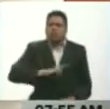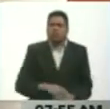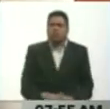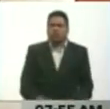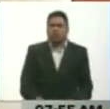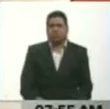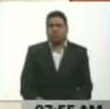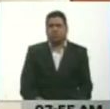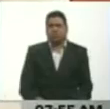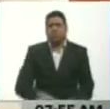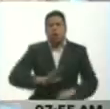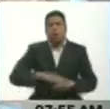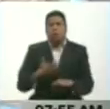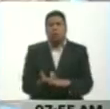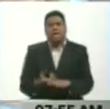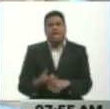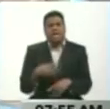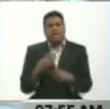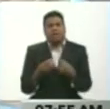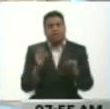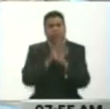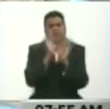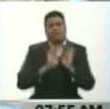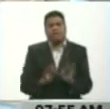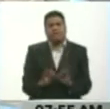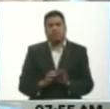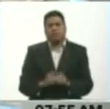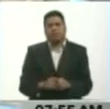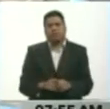porque forma parte de esa estrategia de guerra. No